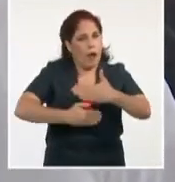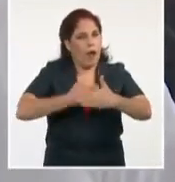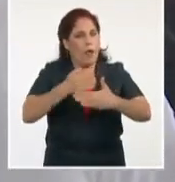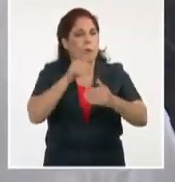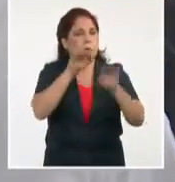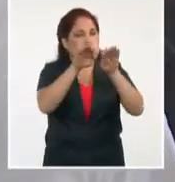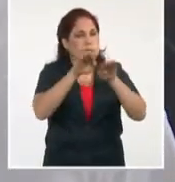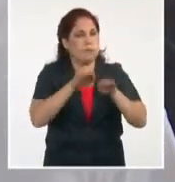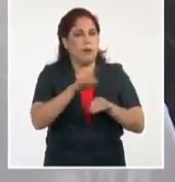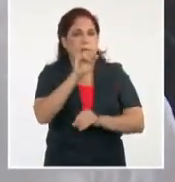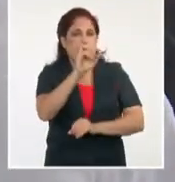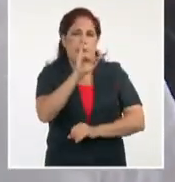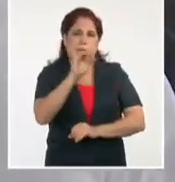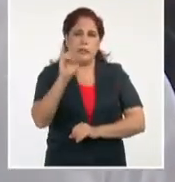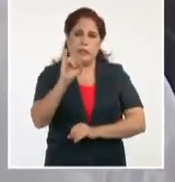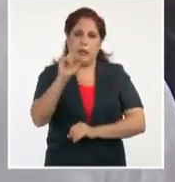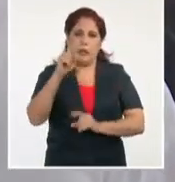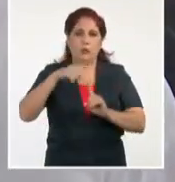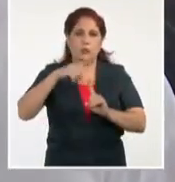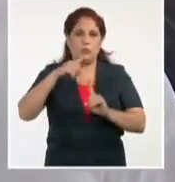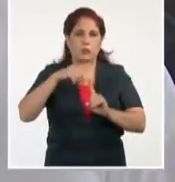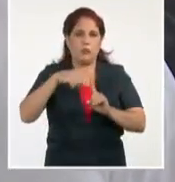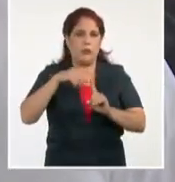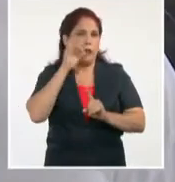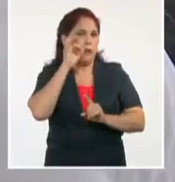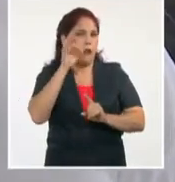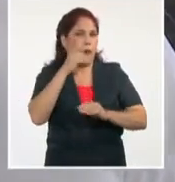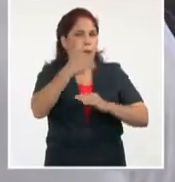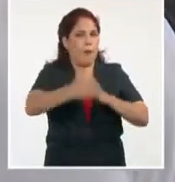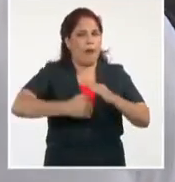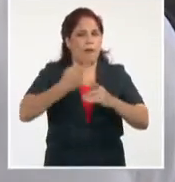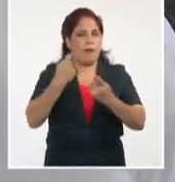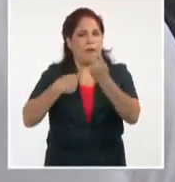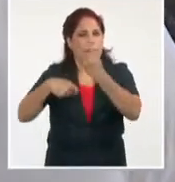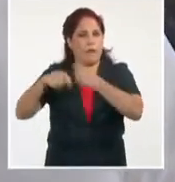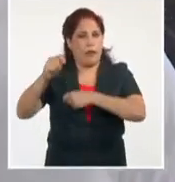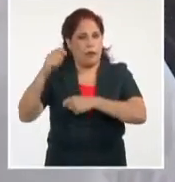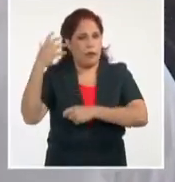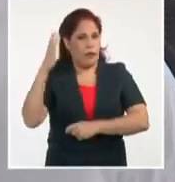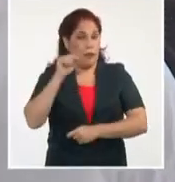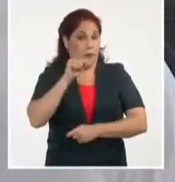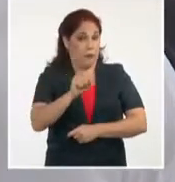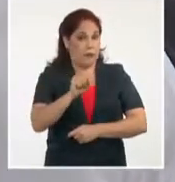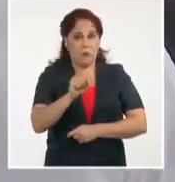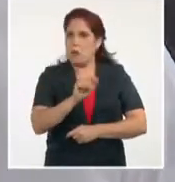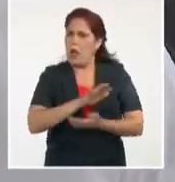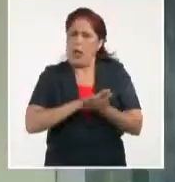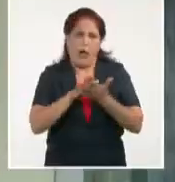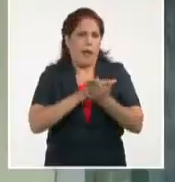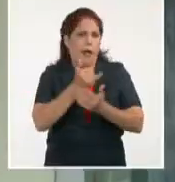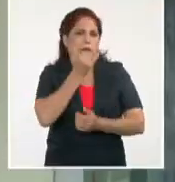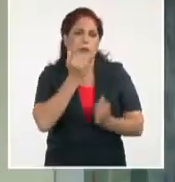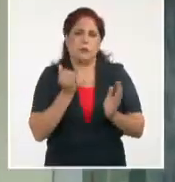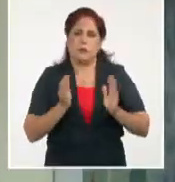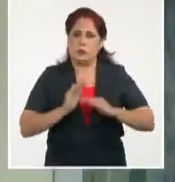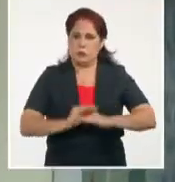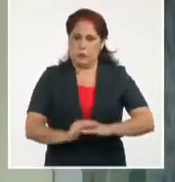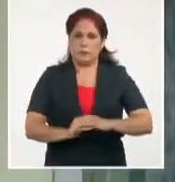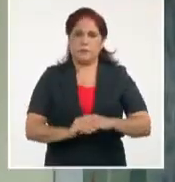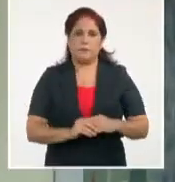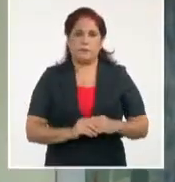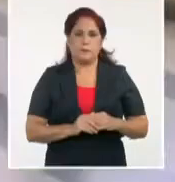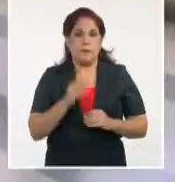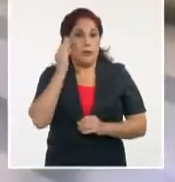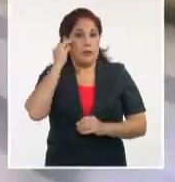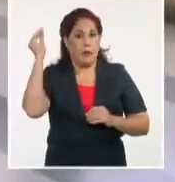alrededor de 66 toneladas de capa para la exportación, las cuales no han sufrido daños hasta el momento. A pesar de las rayas